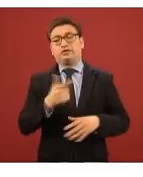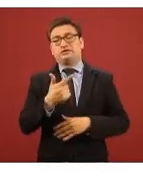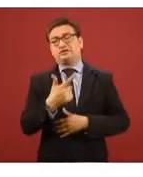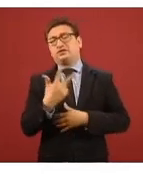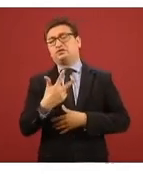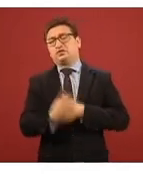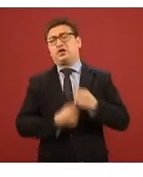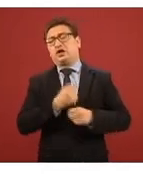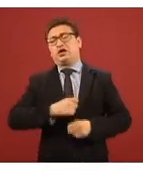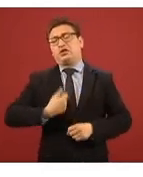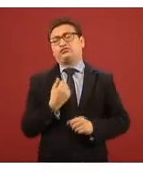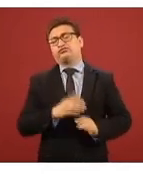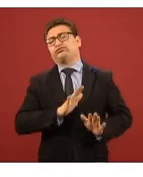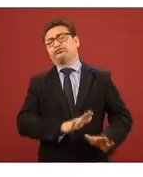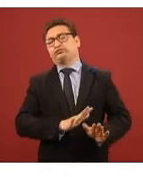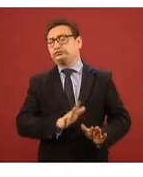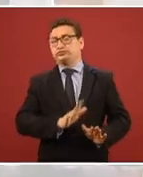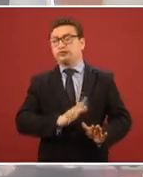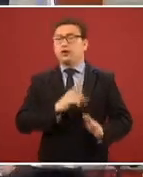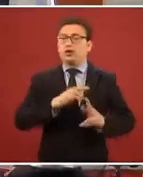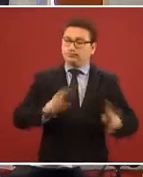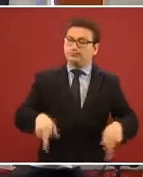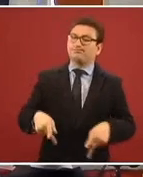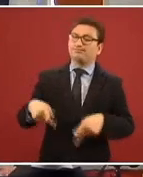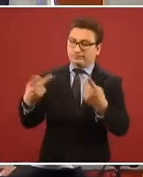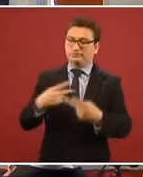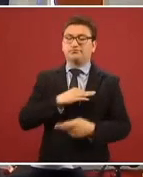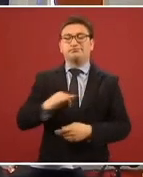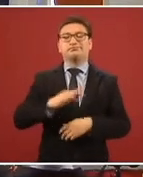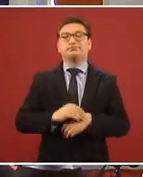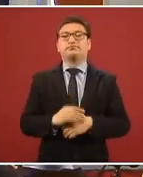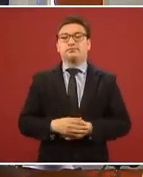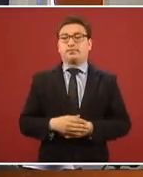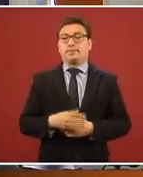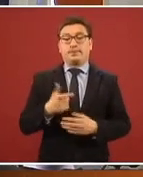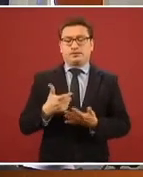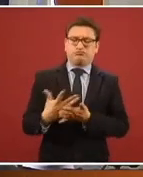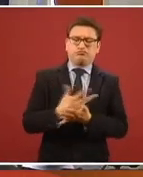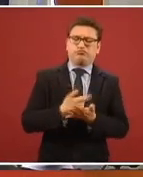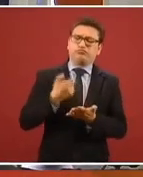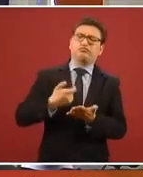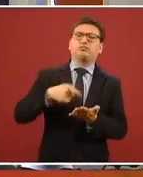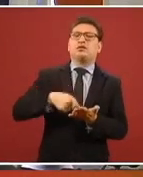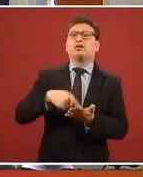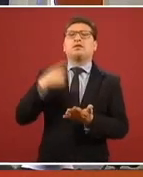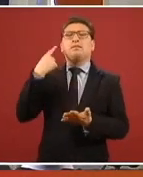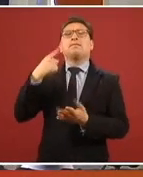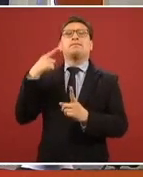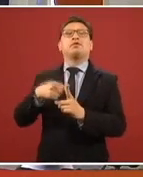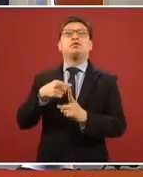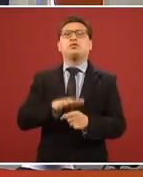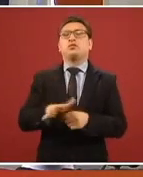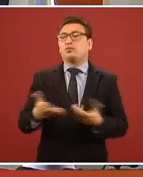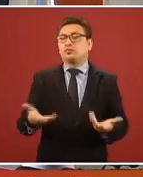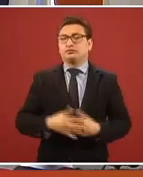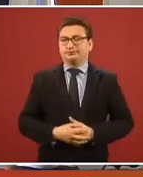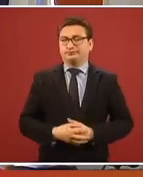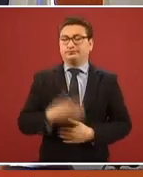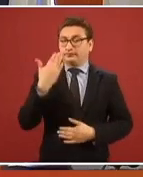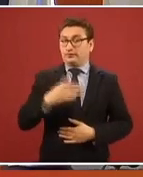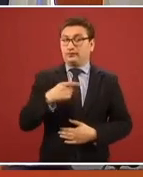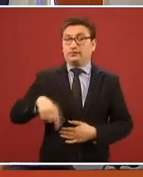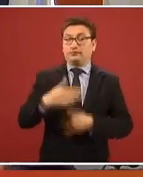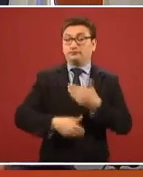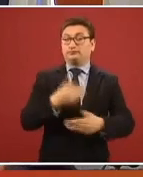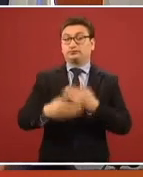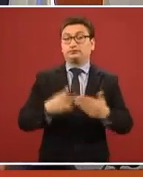ya nos permite monetizar este tipo de activos para dónde van los recursos en este caso los recursos van a